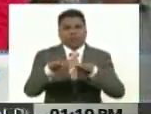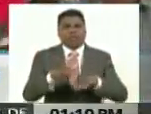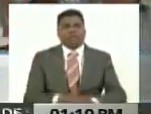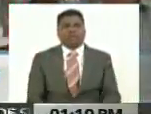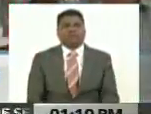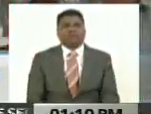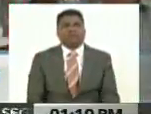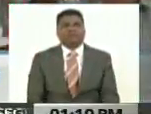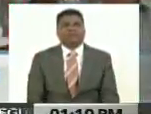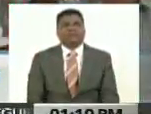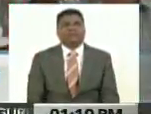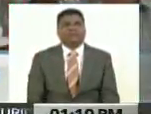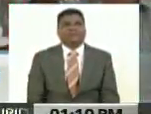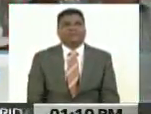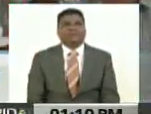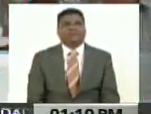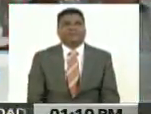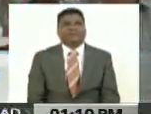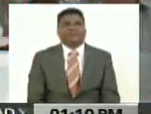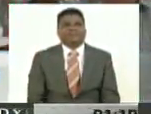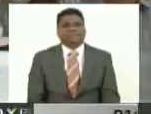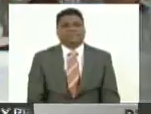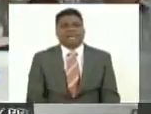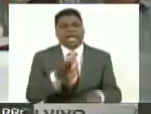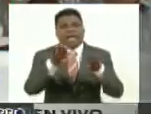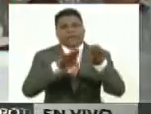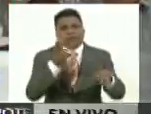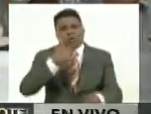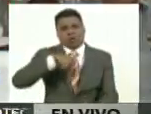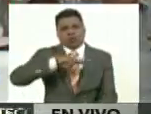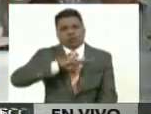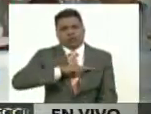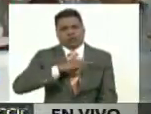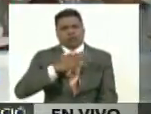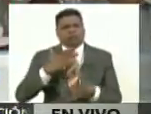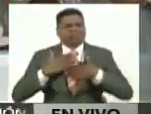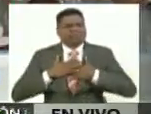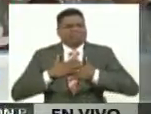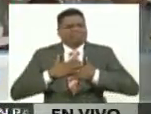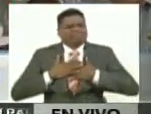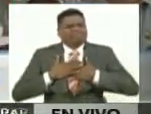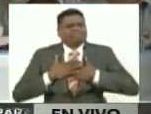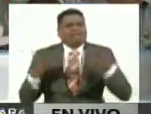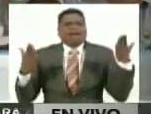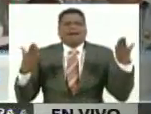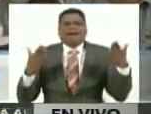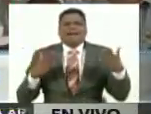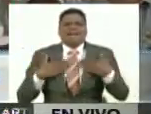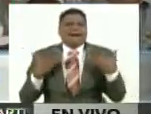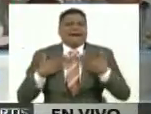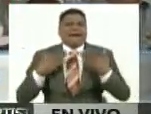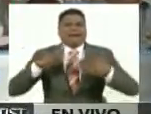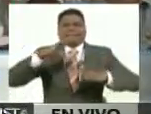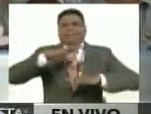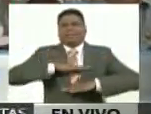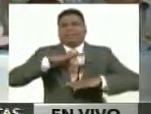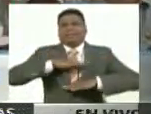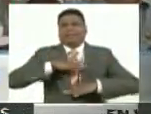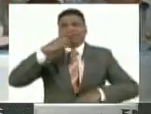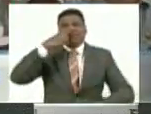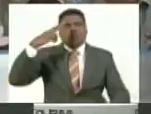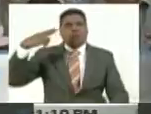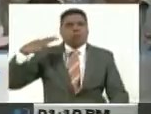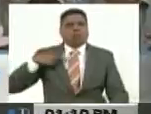en Trujillo es para nosotros motivo de gran satisfacción y orgullo. Estamos nada más y nada